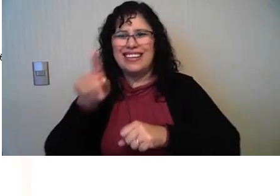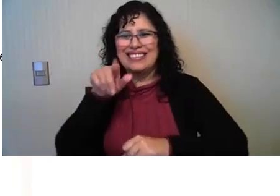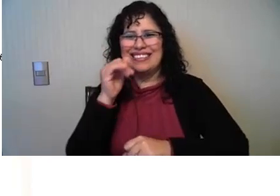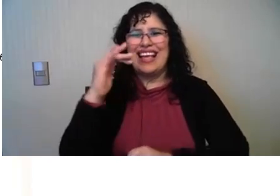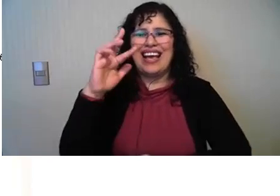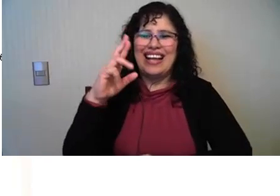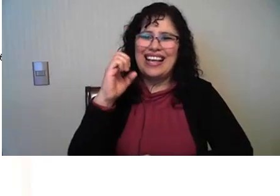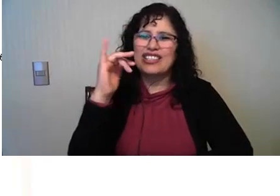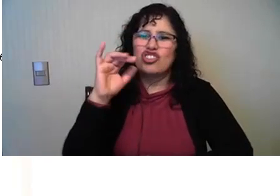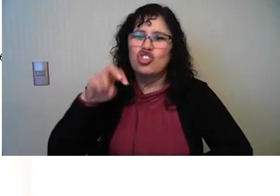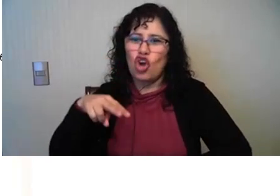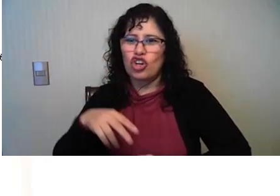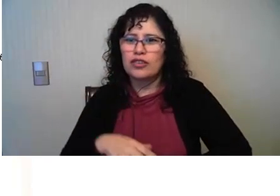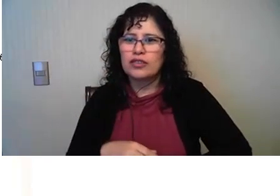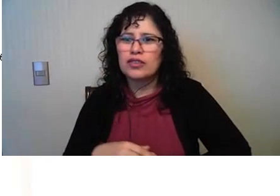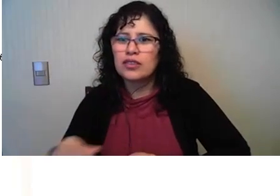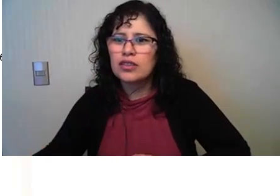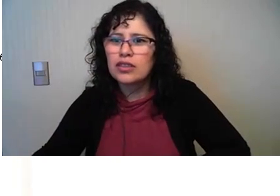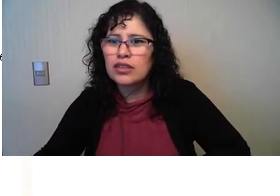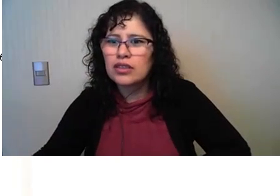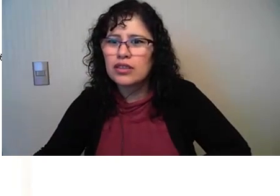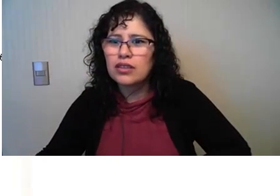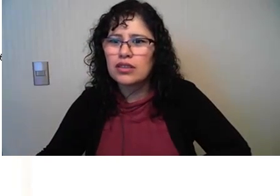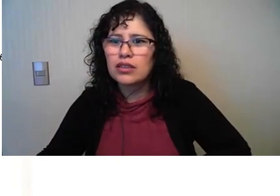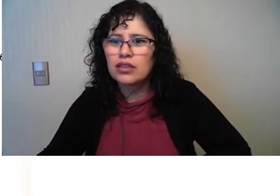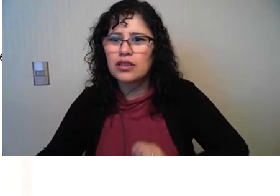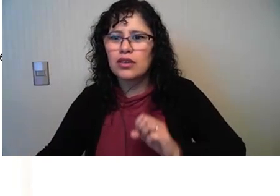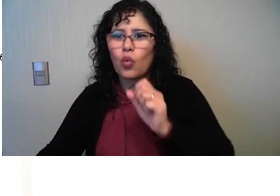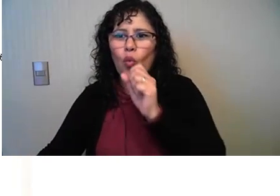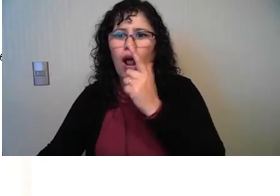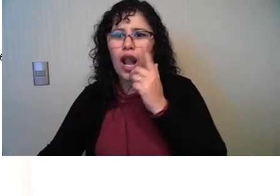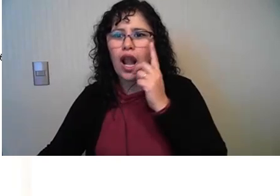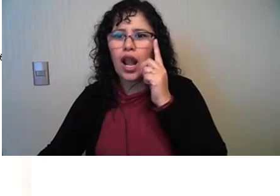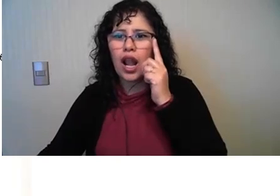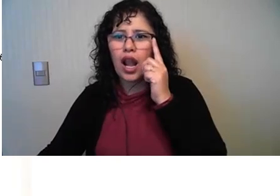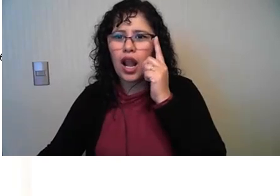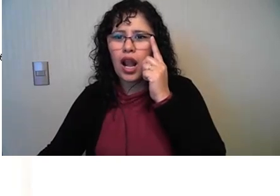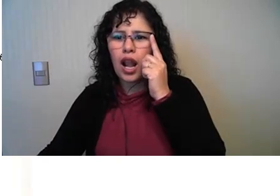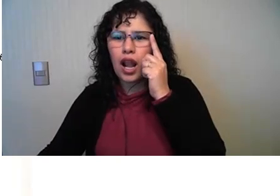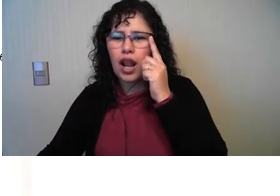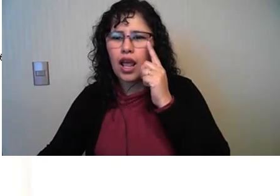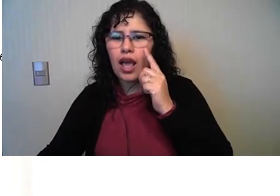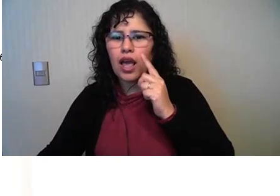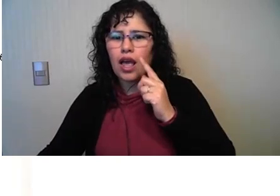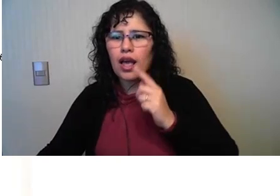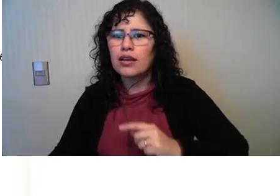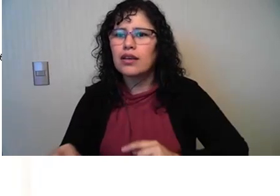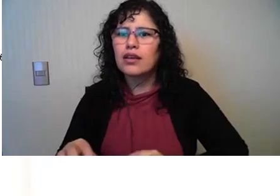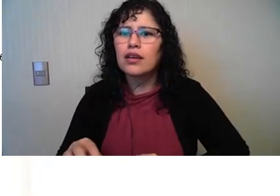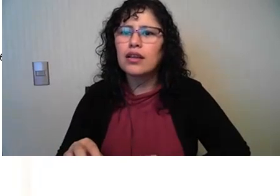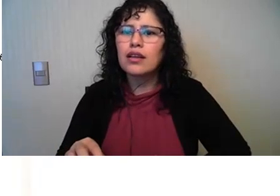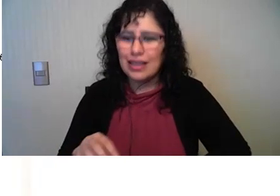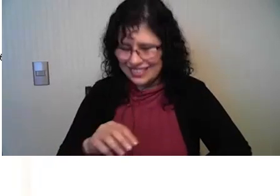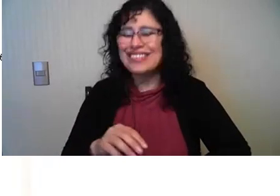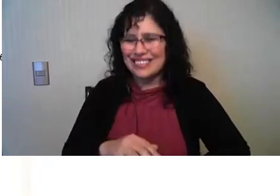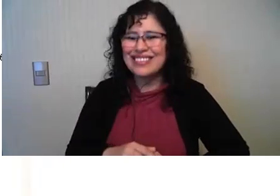Y luego tenemos el núcleo solitario, que está aquí, pero está dividido en dos porciones, ¿cierto? Nosotros lo